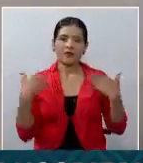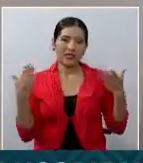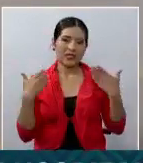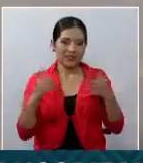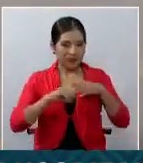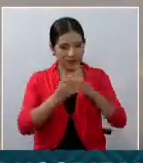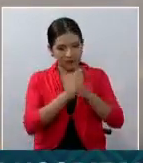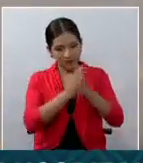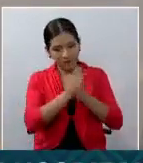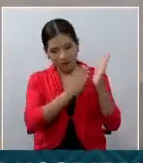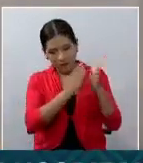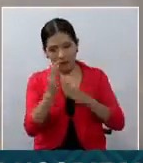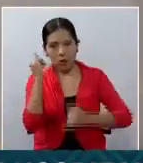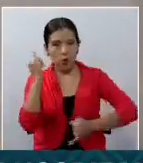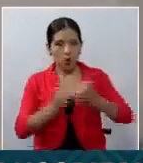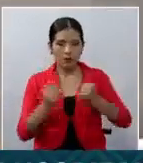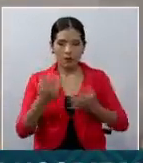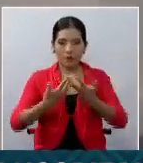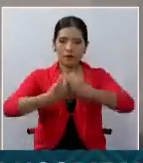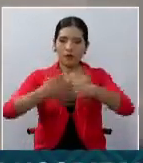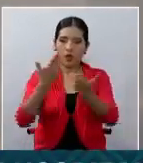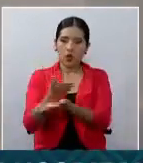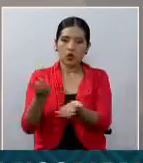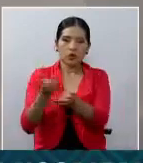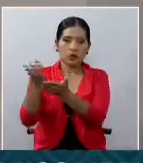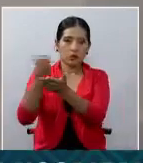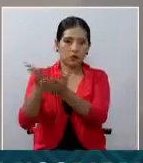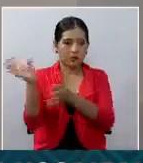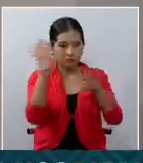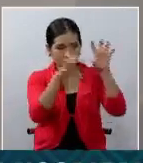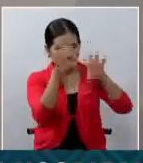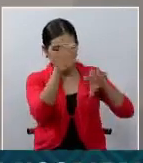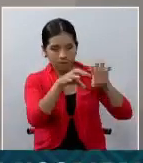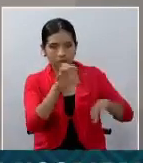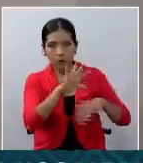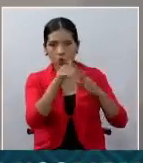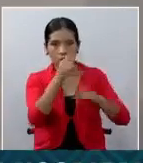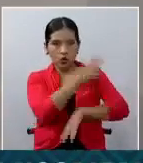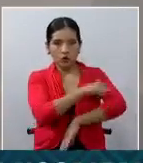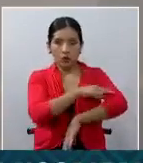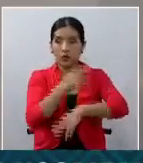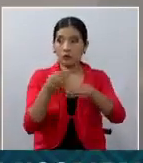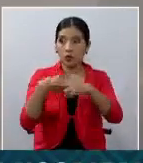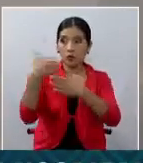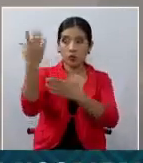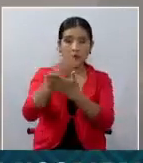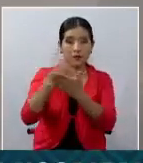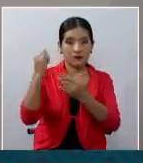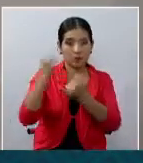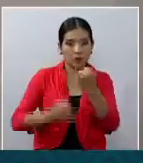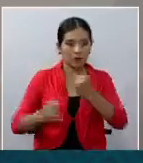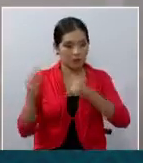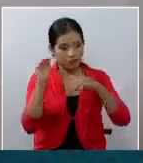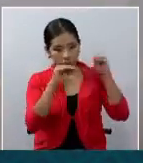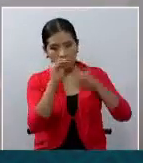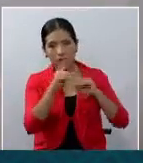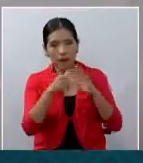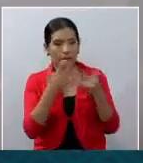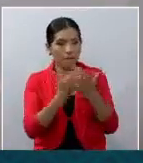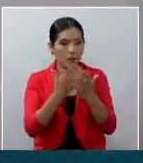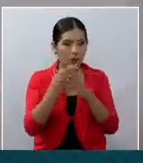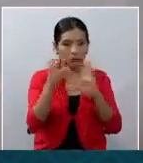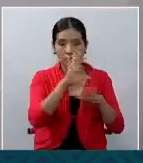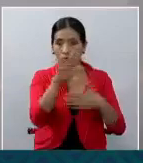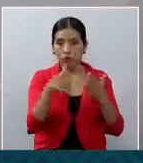a nuestro hospital estamos en las últimas fases de equipamiento se ha comprometido que en el transcurso de la siguiente semana más van a llegar los equipos que faltan y se van a hacer ya las pruebas en vacío y